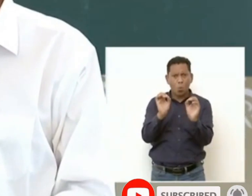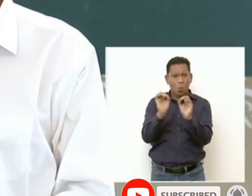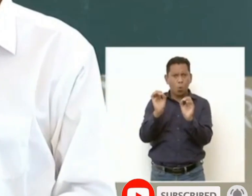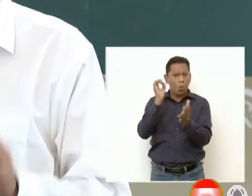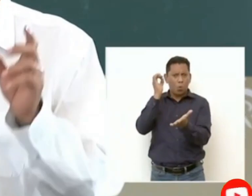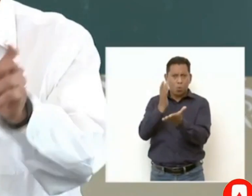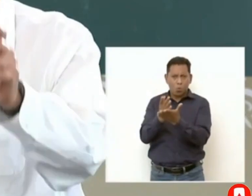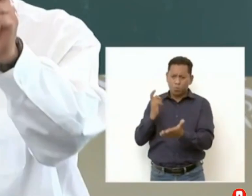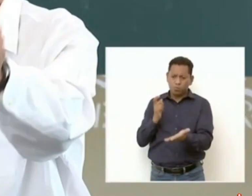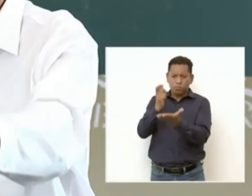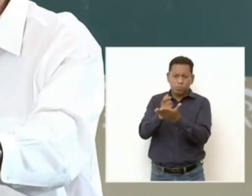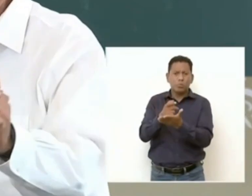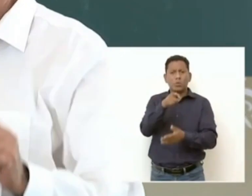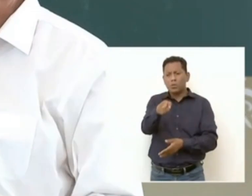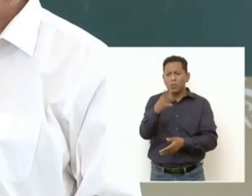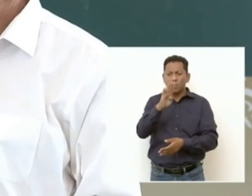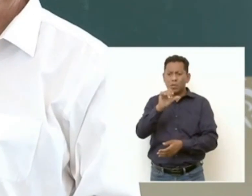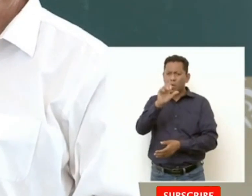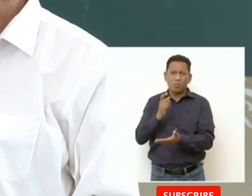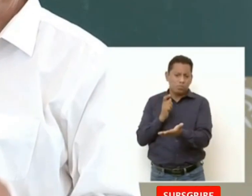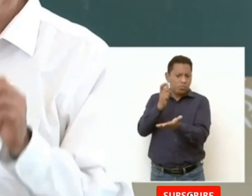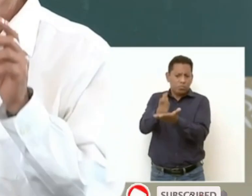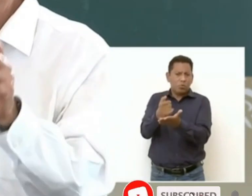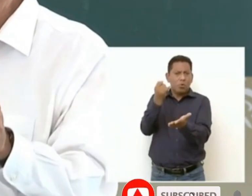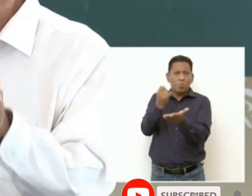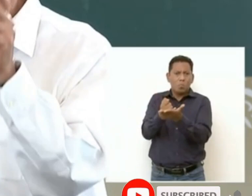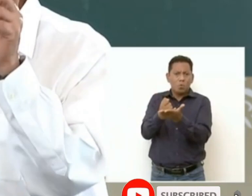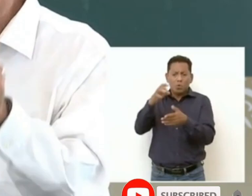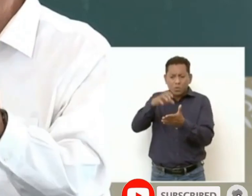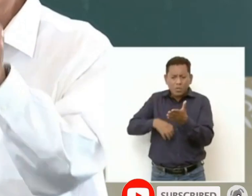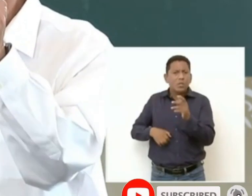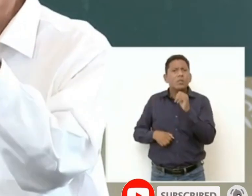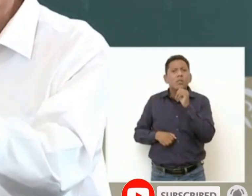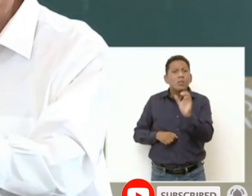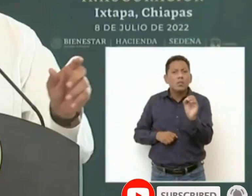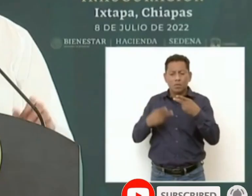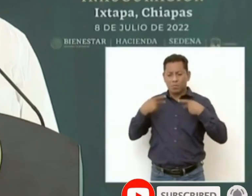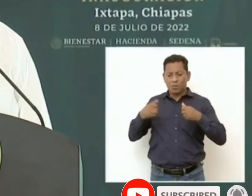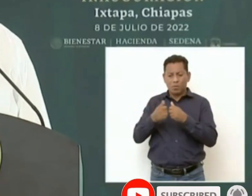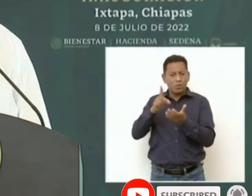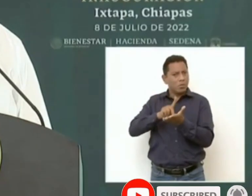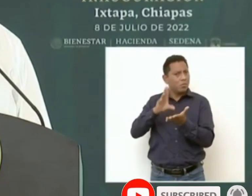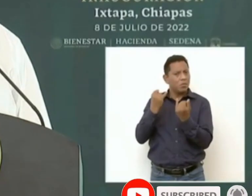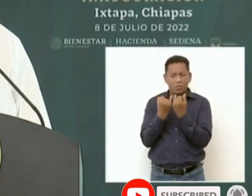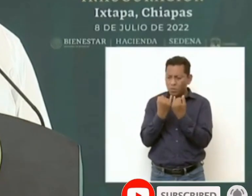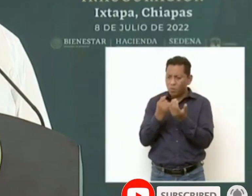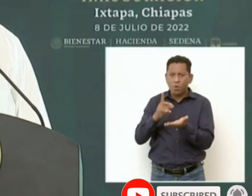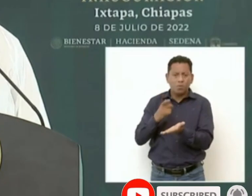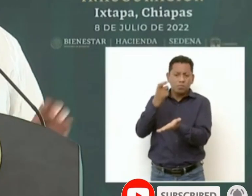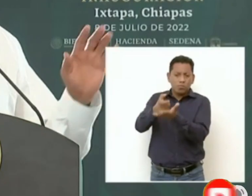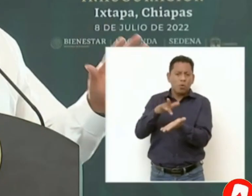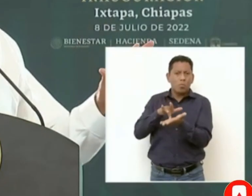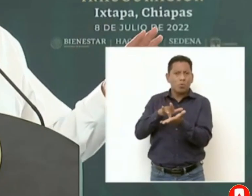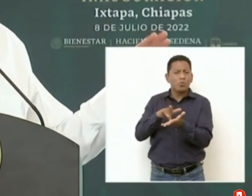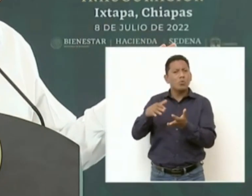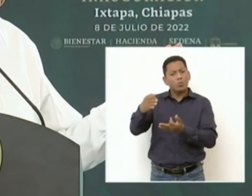corresponde. El becario completo va a recibir, la persona con discapacidad lo mismo.